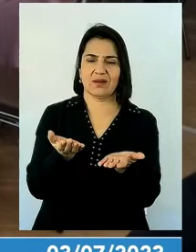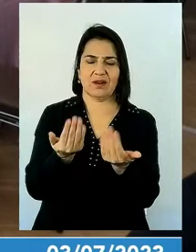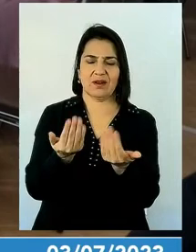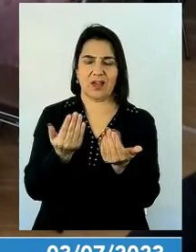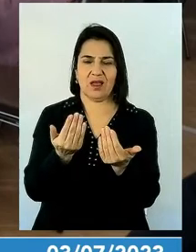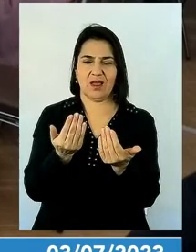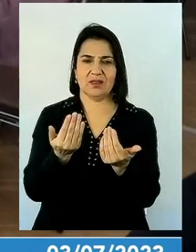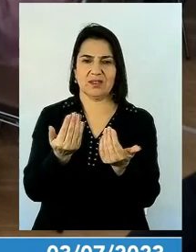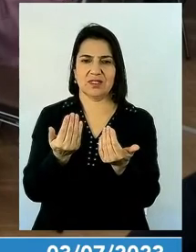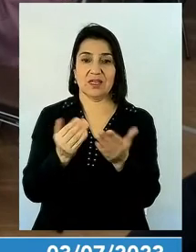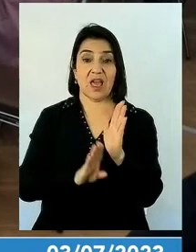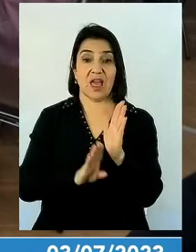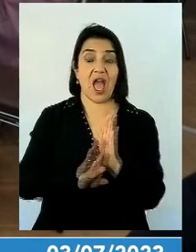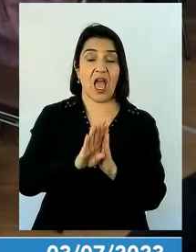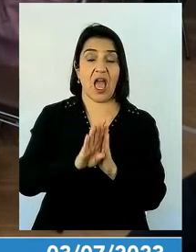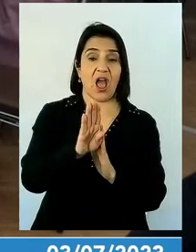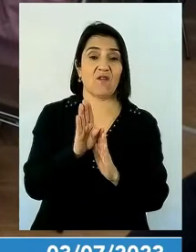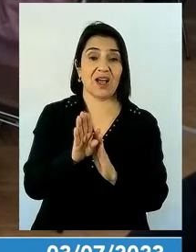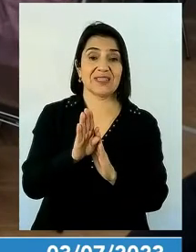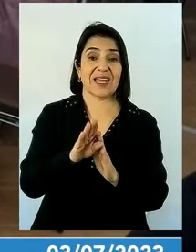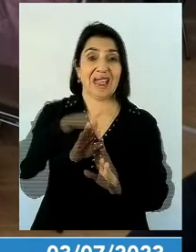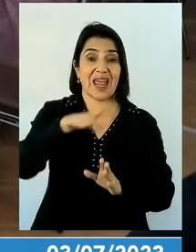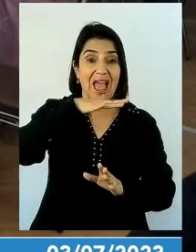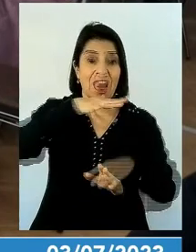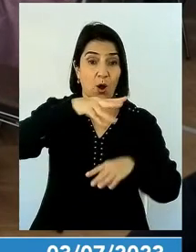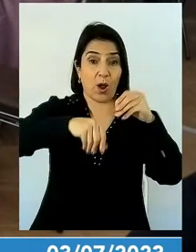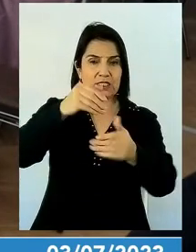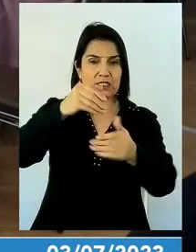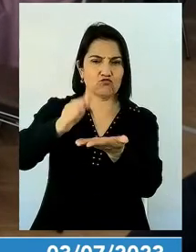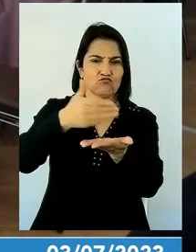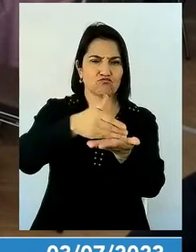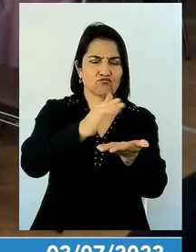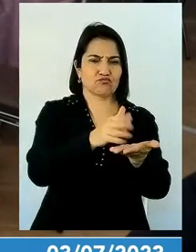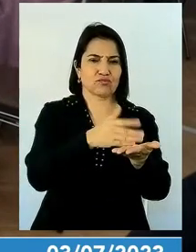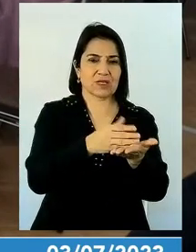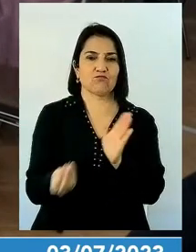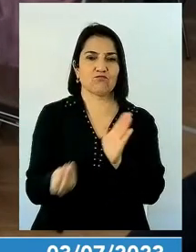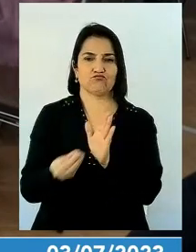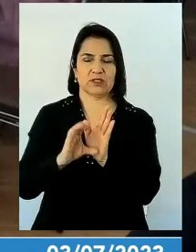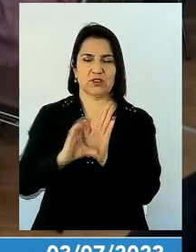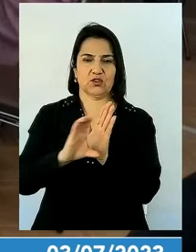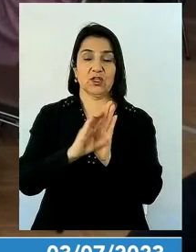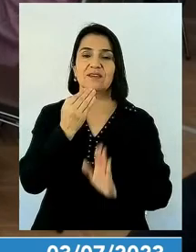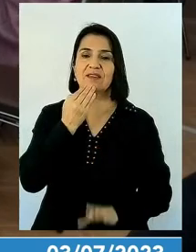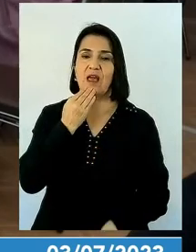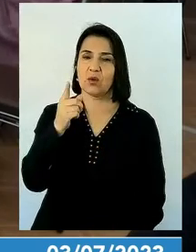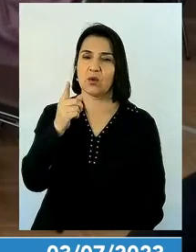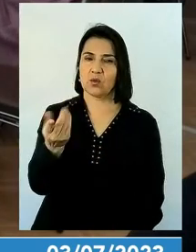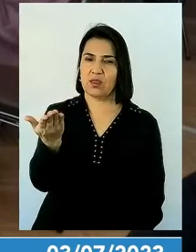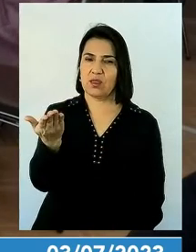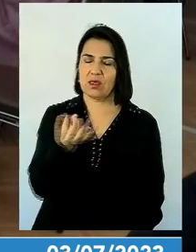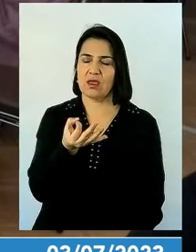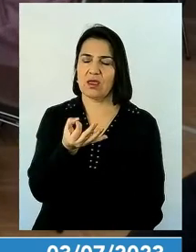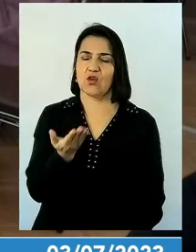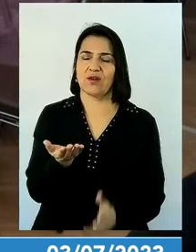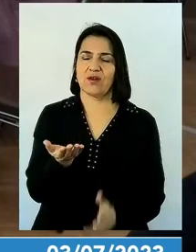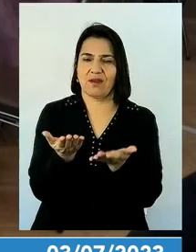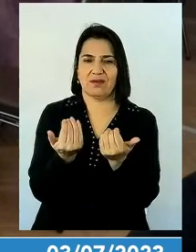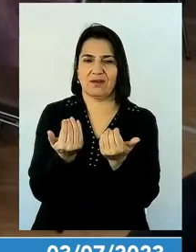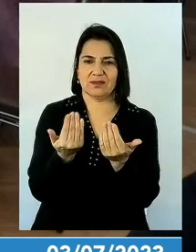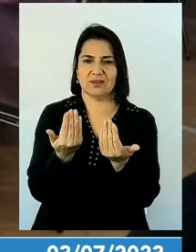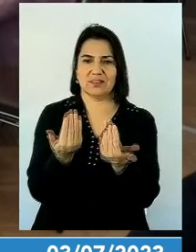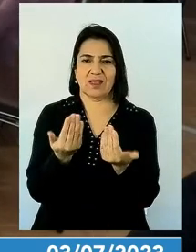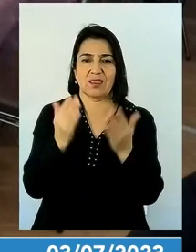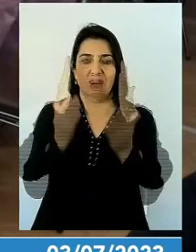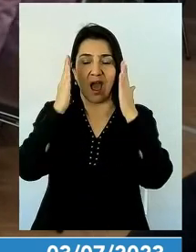la desalinización a rango constitucional y también mencionó la necesidad de abordar la